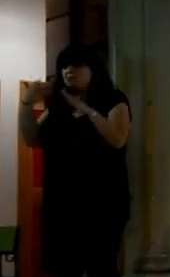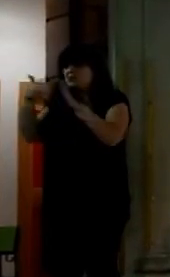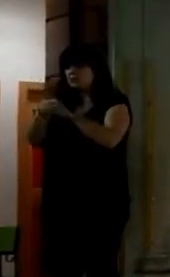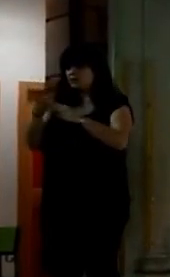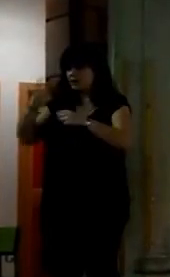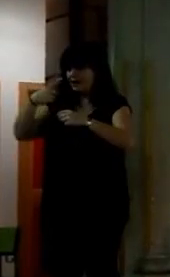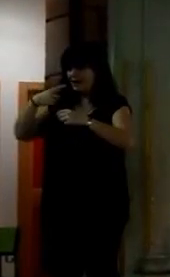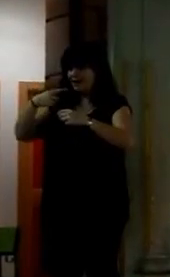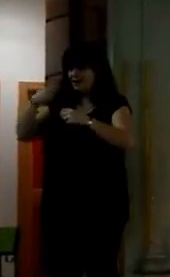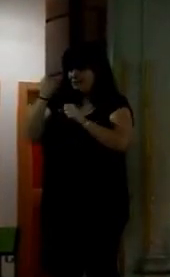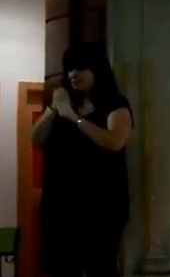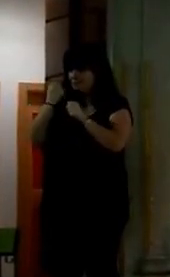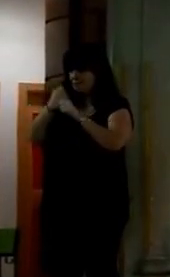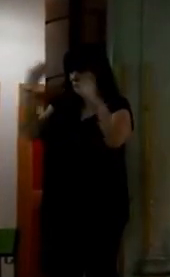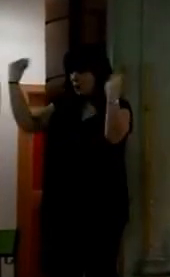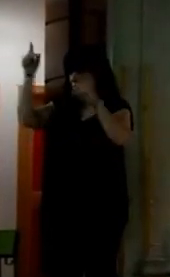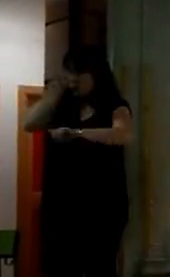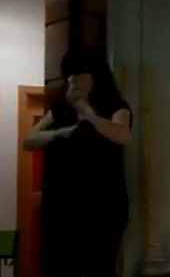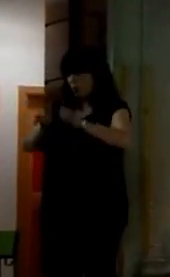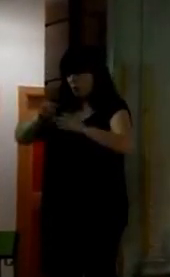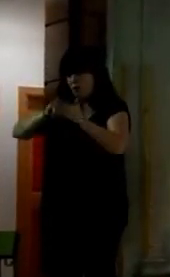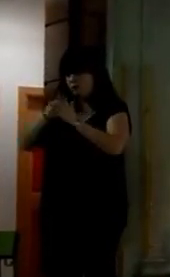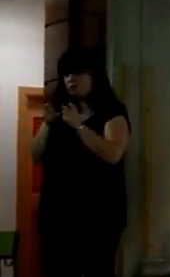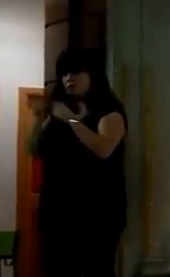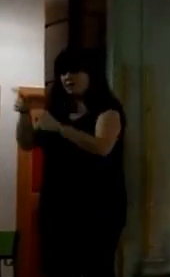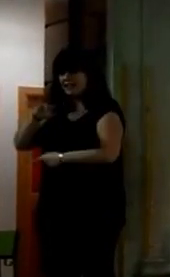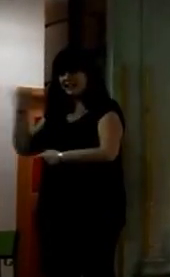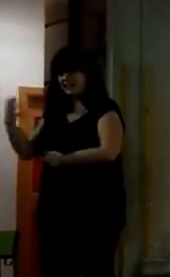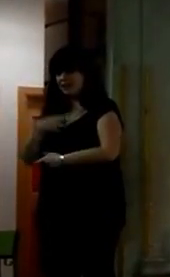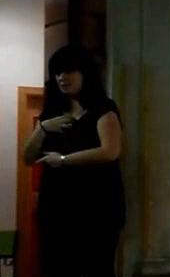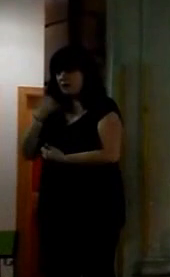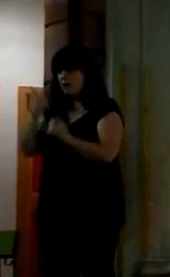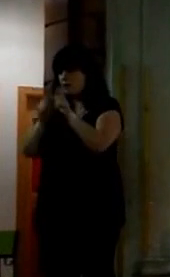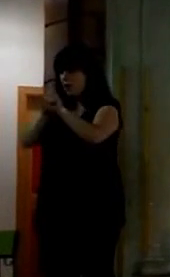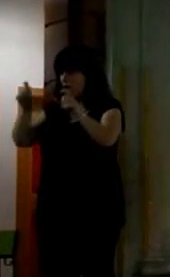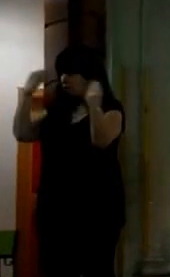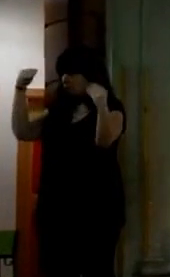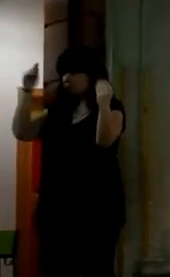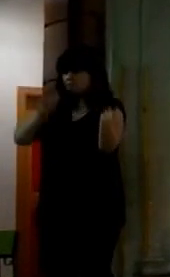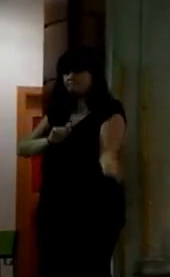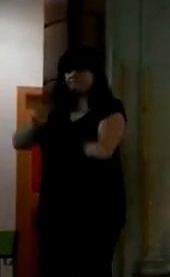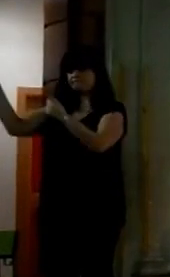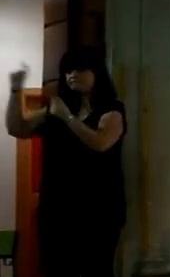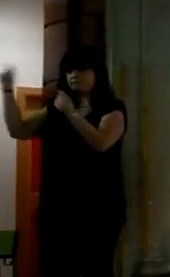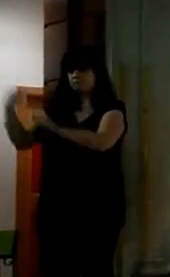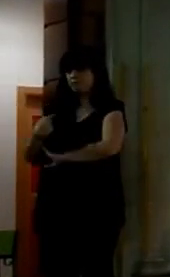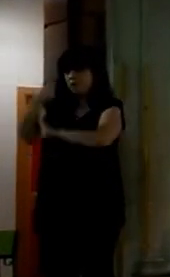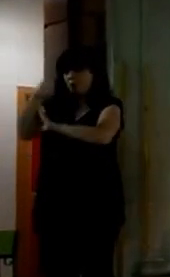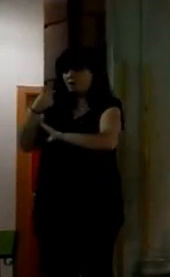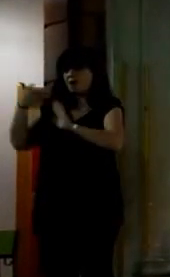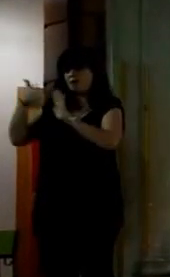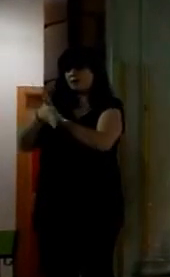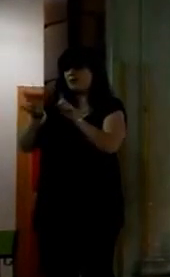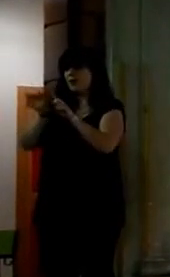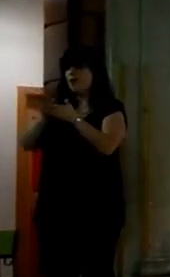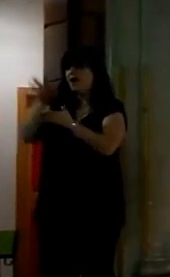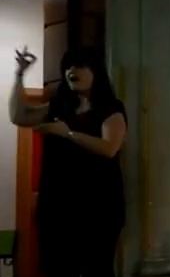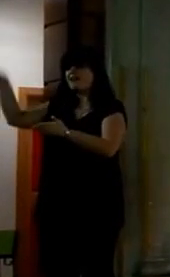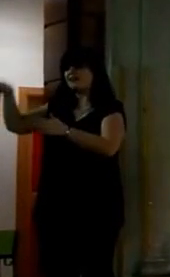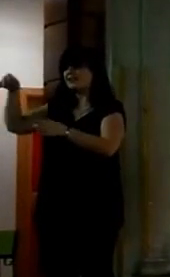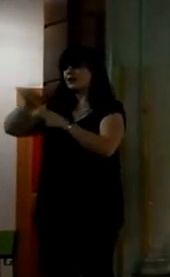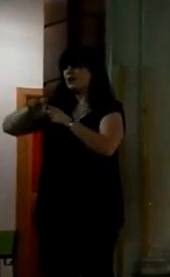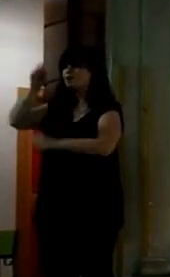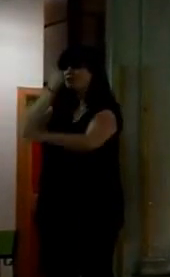emprego juvenil. Por que teñen que emigrar, e a migración neste caso tamén un exilio económico,